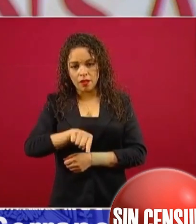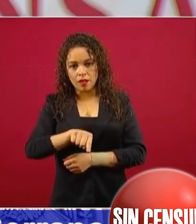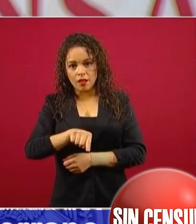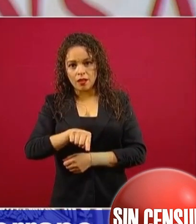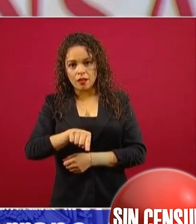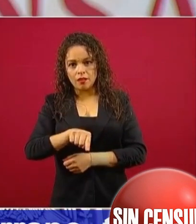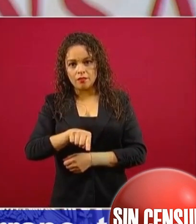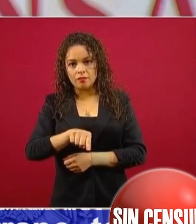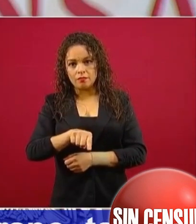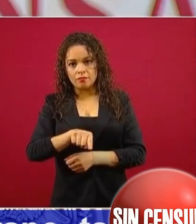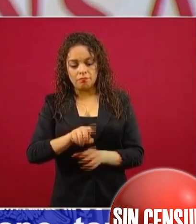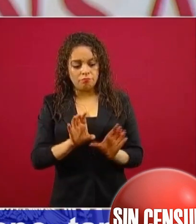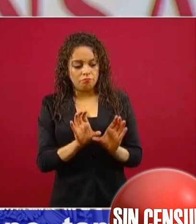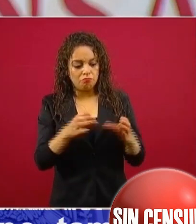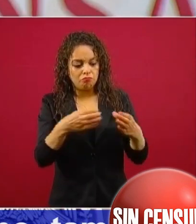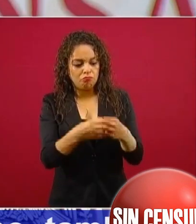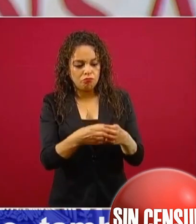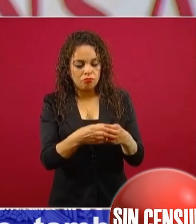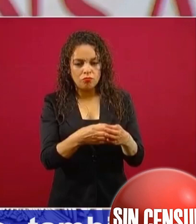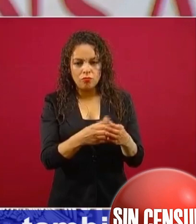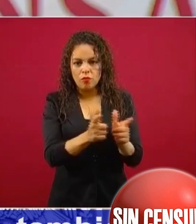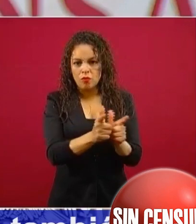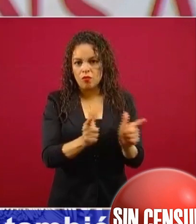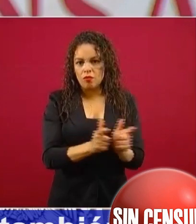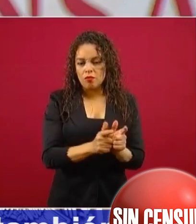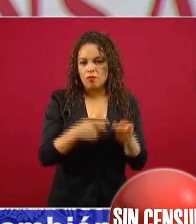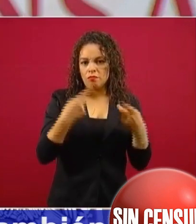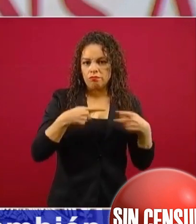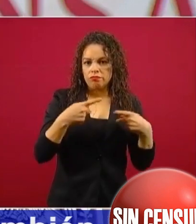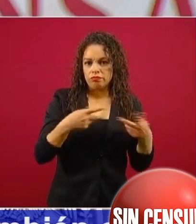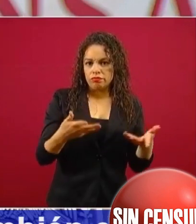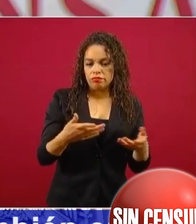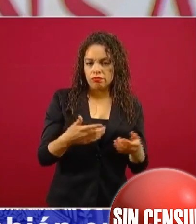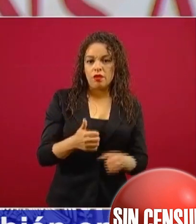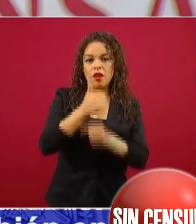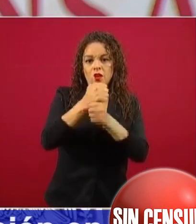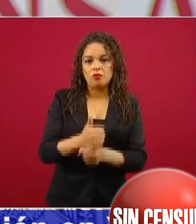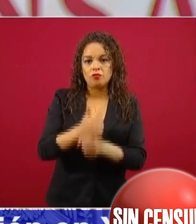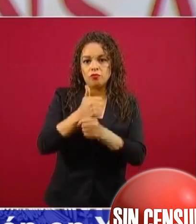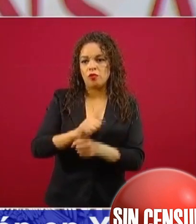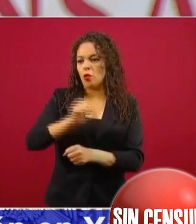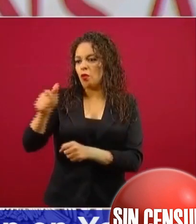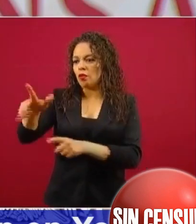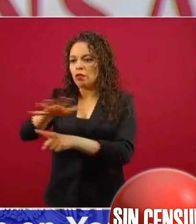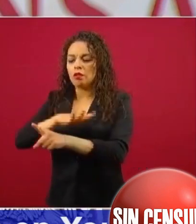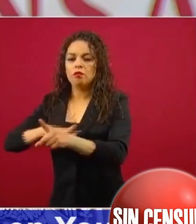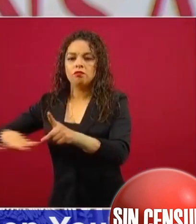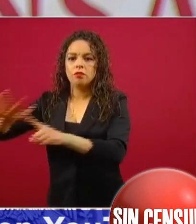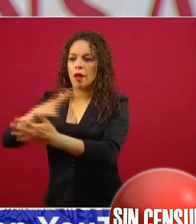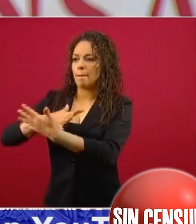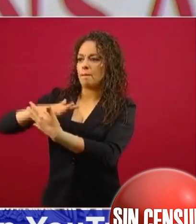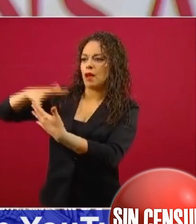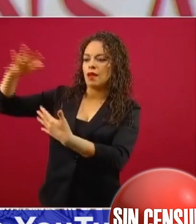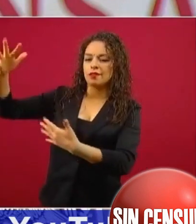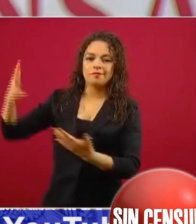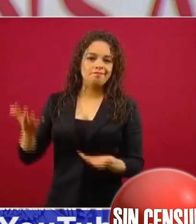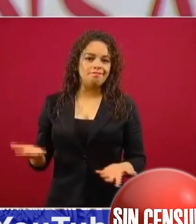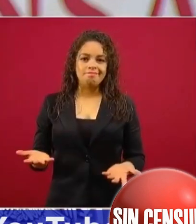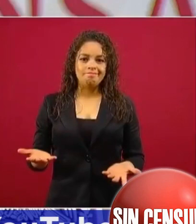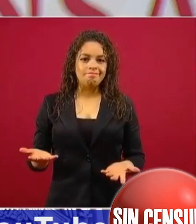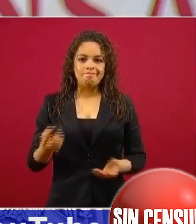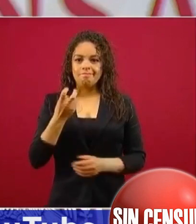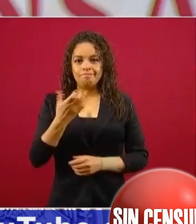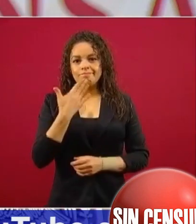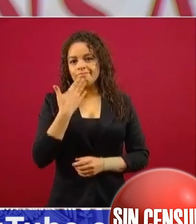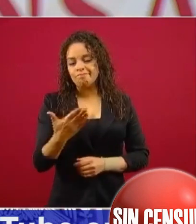de una minoría y a costa del sufrimiento de la inmensa mayoría del pueblo. Esto